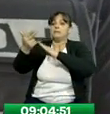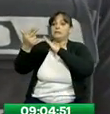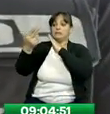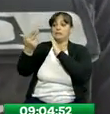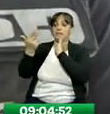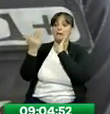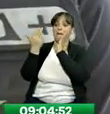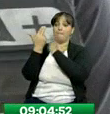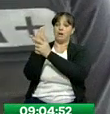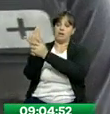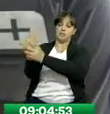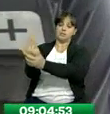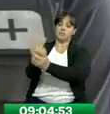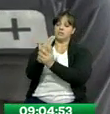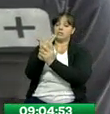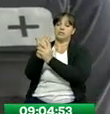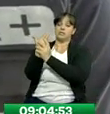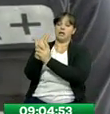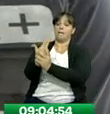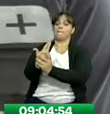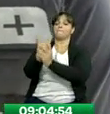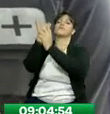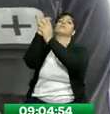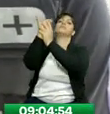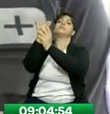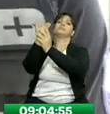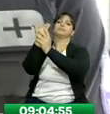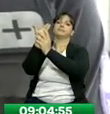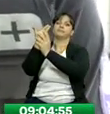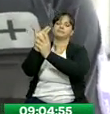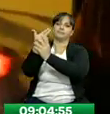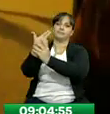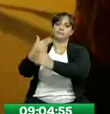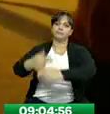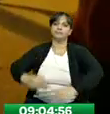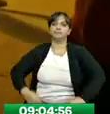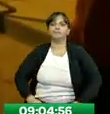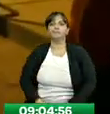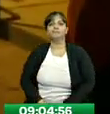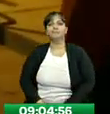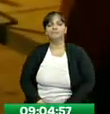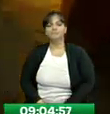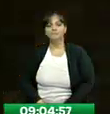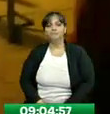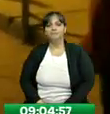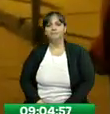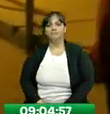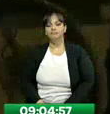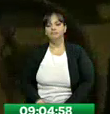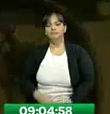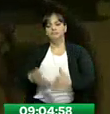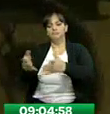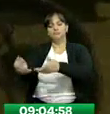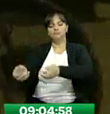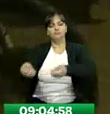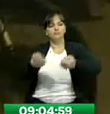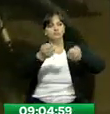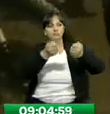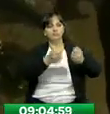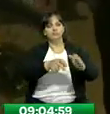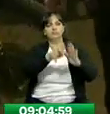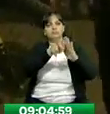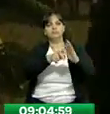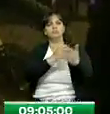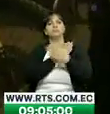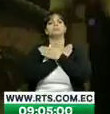delincuente y le procede a disparar el cuerpo fue trasladado hasta una morgue para empezar como